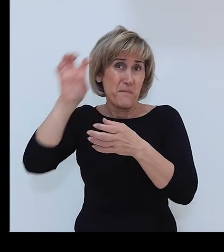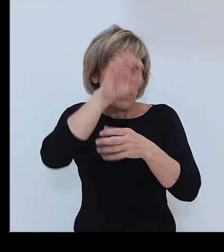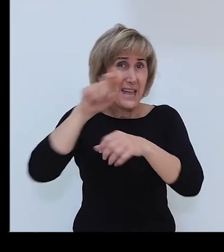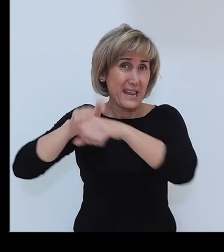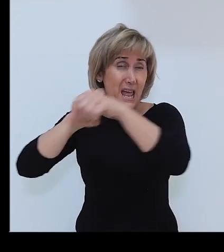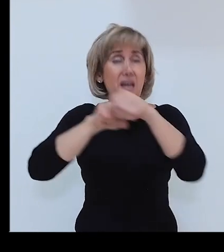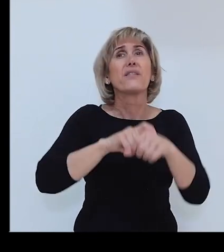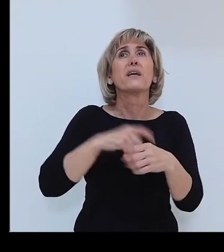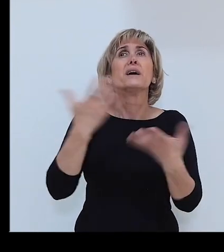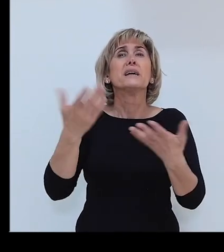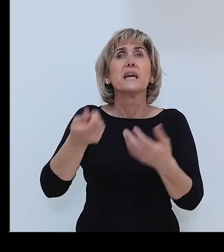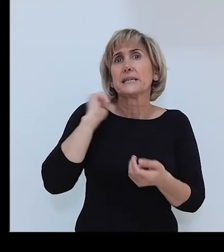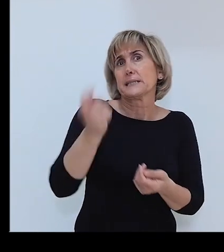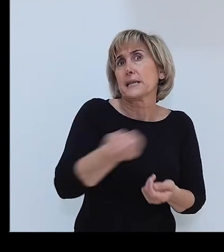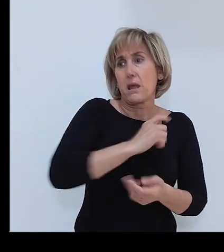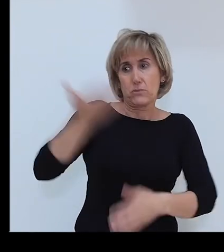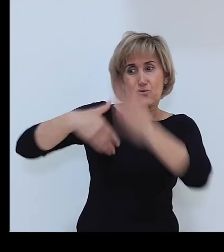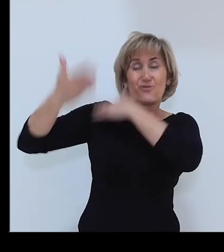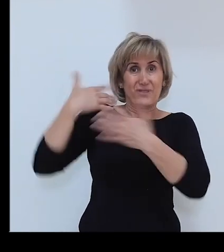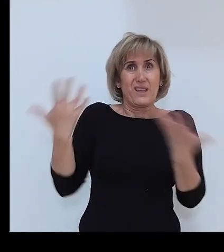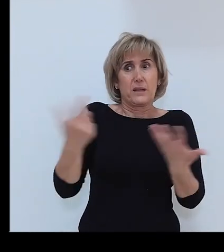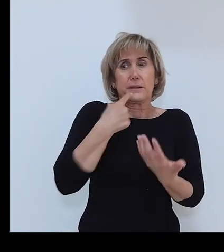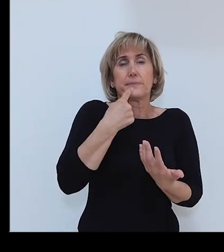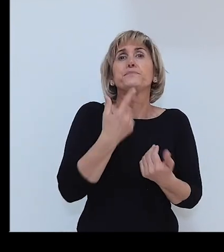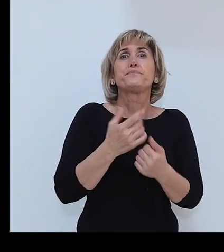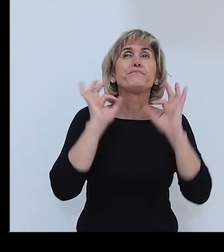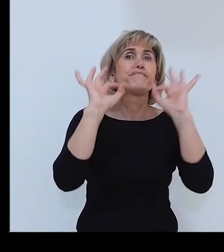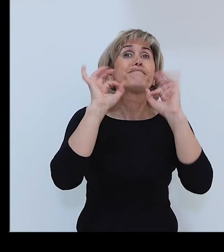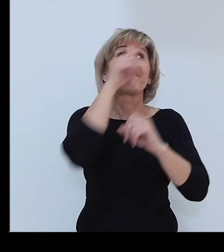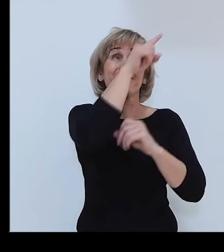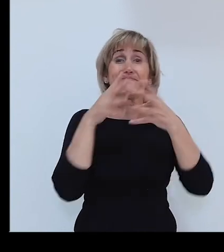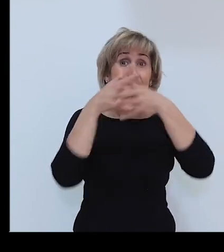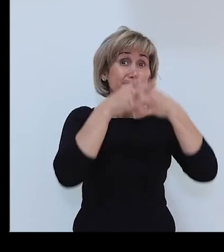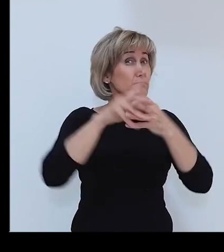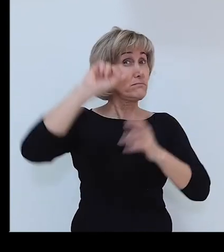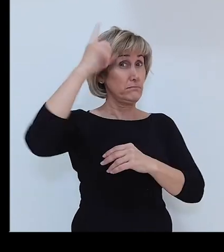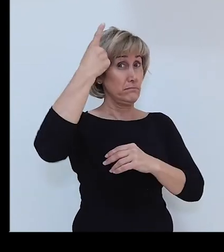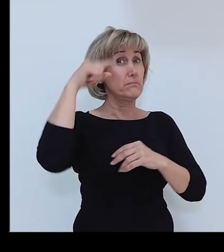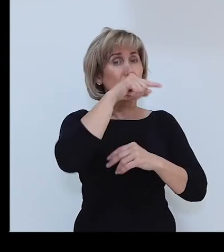etnia y de la discriminación bueno, de la esclavitud que había.